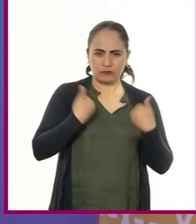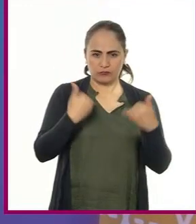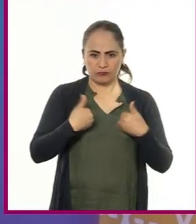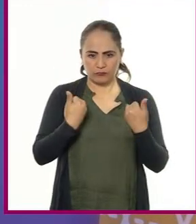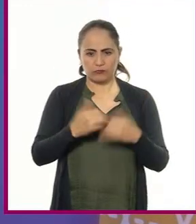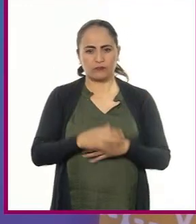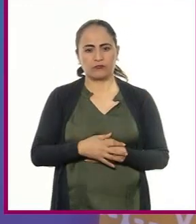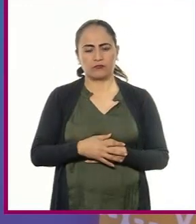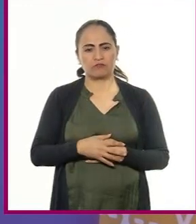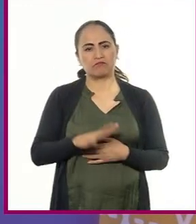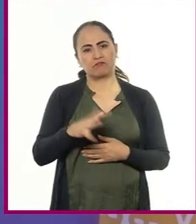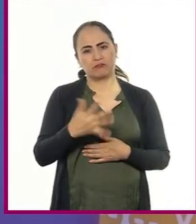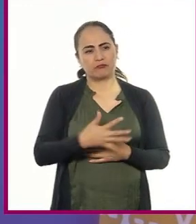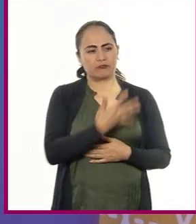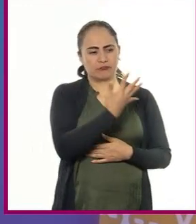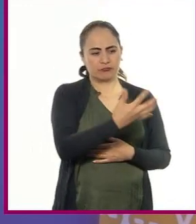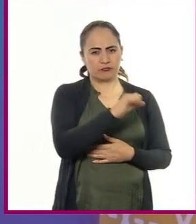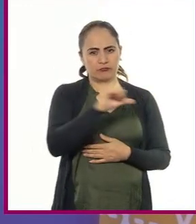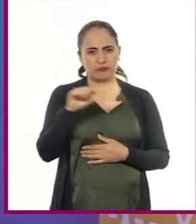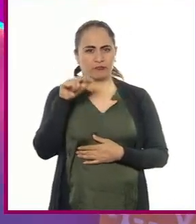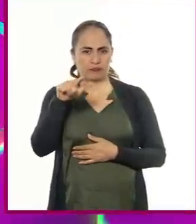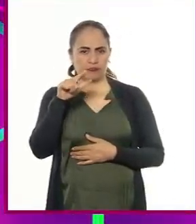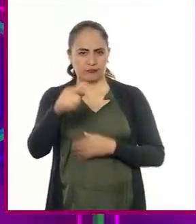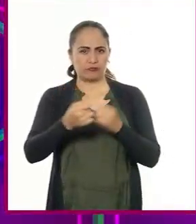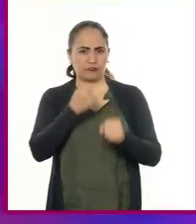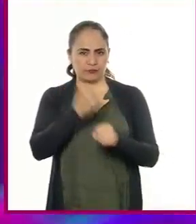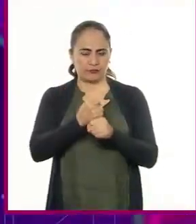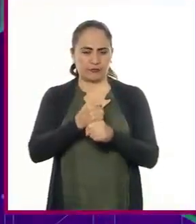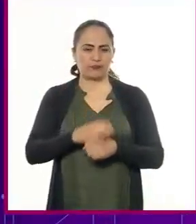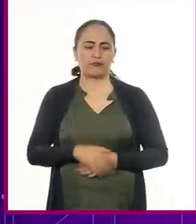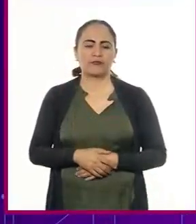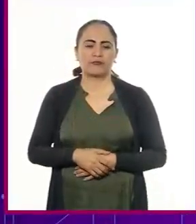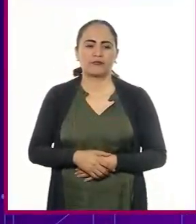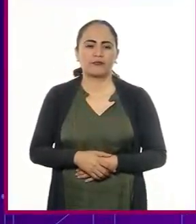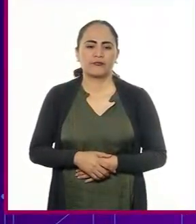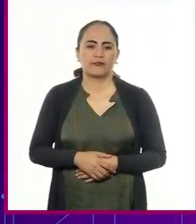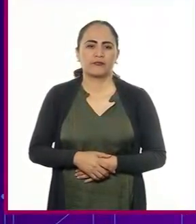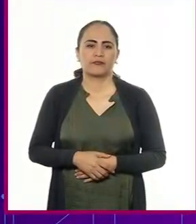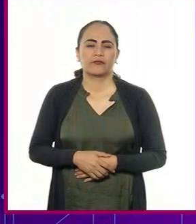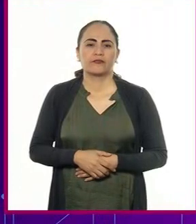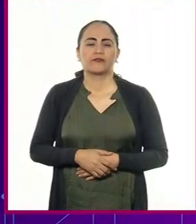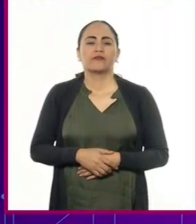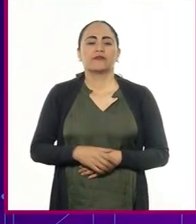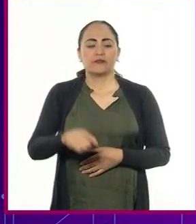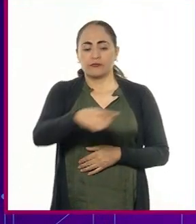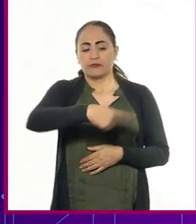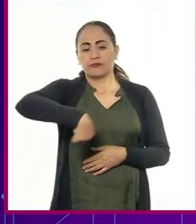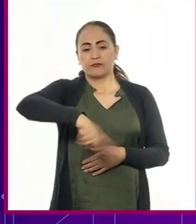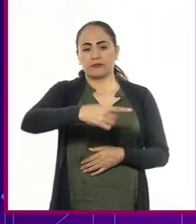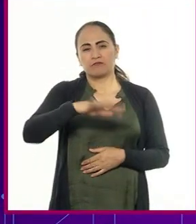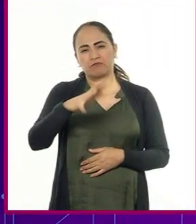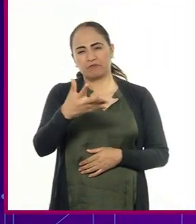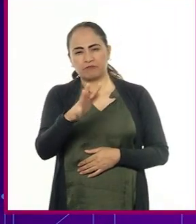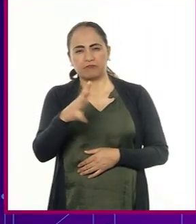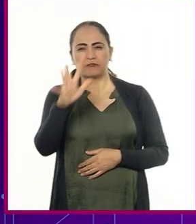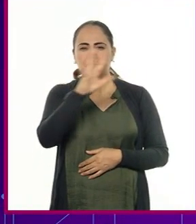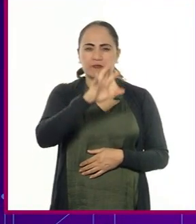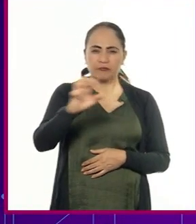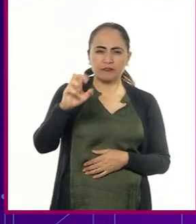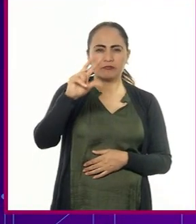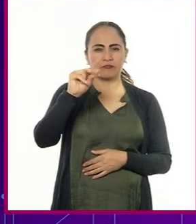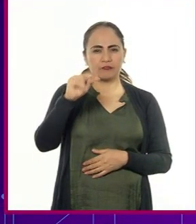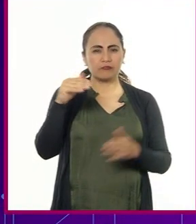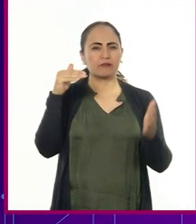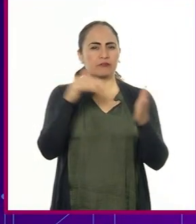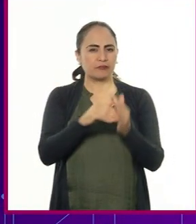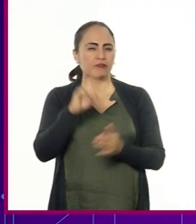adolescentes de entre 5 a 17 años. De esta población, poco más de